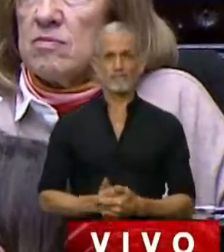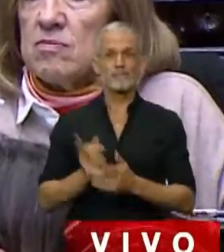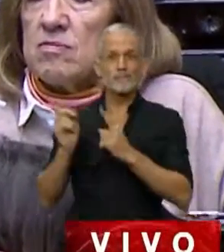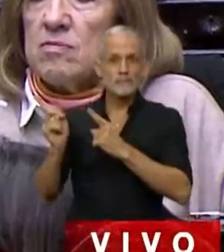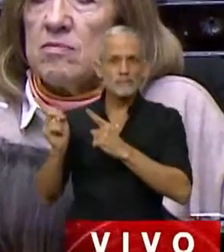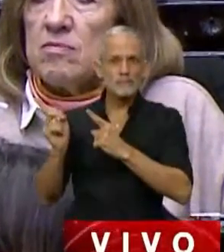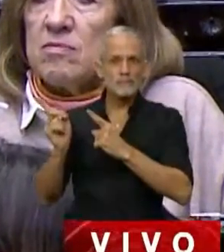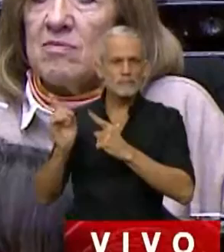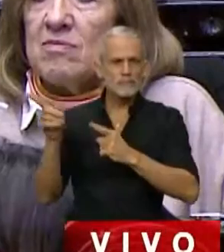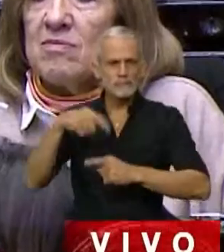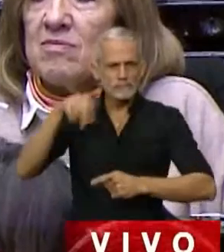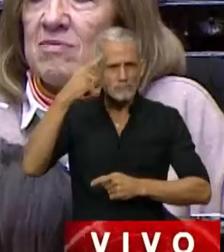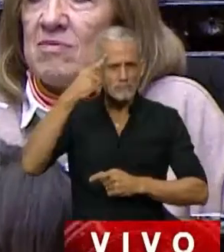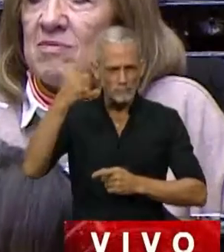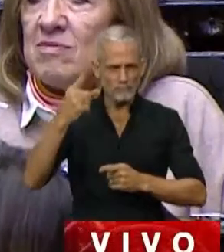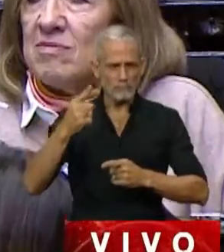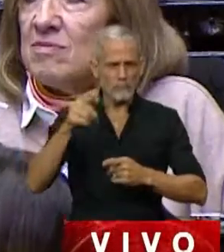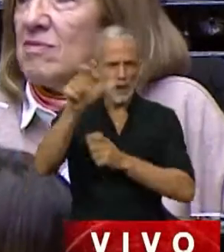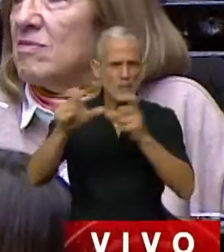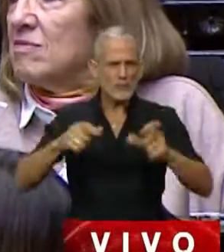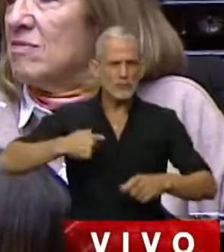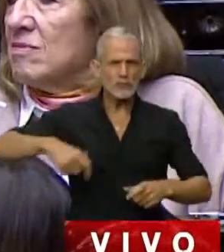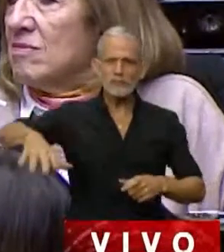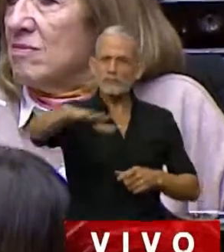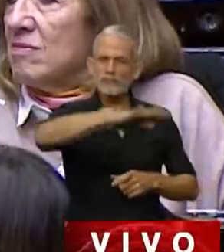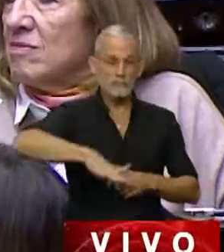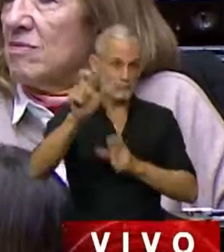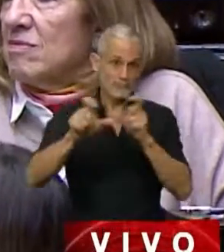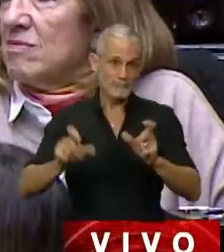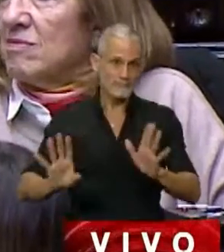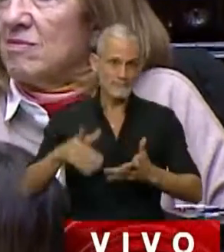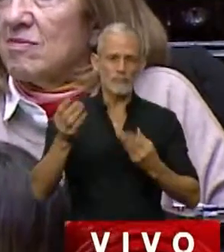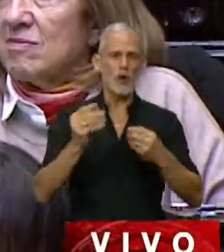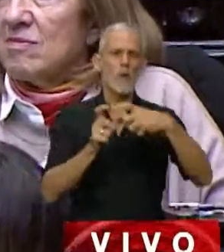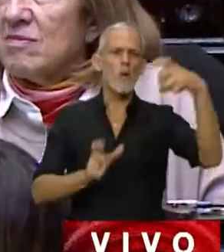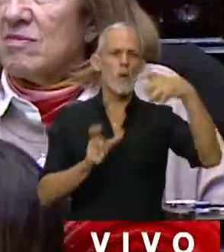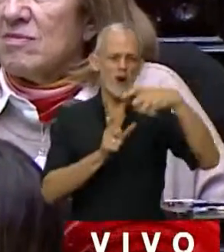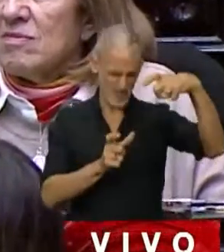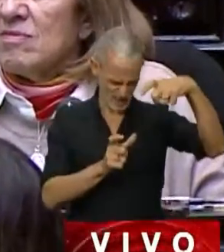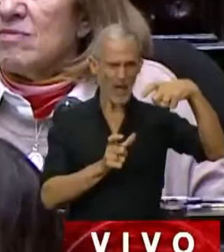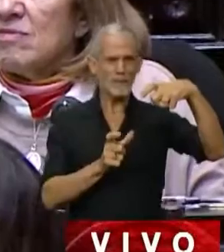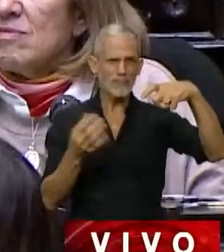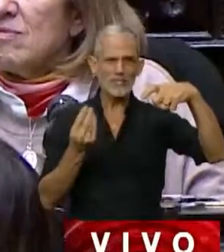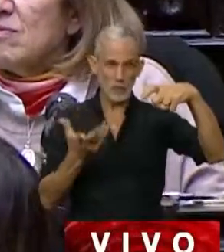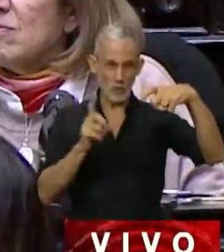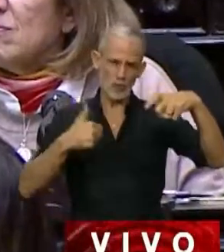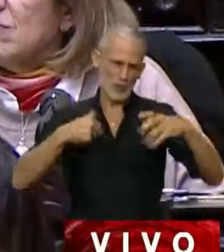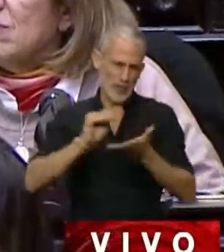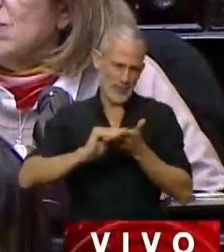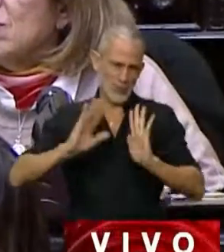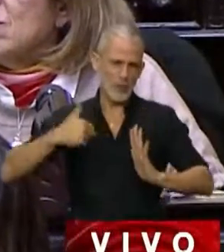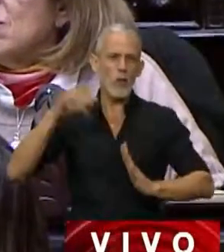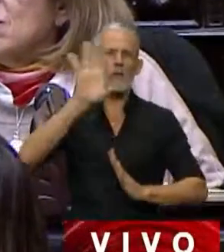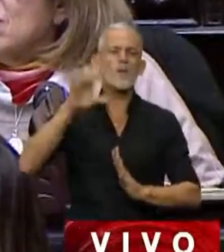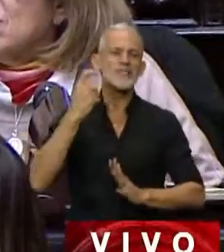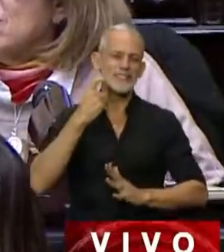Esto es lo que se preguntan muchos de los ciudadanos, cómo va a ser la boleta. Si bien yo soy un diputado de la